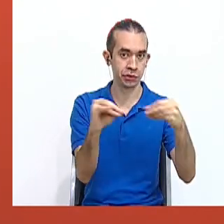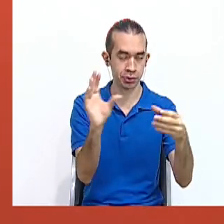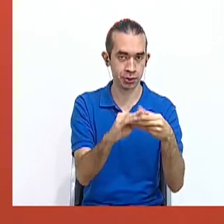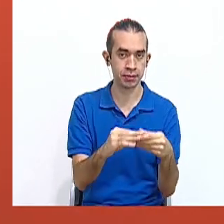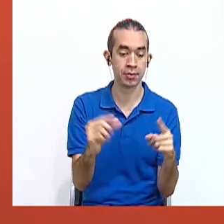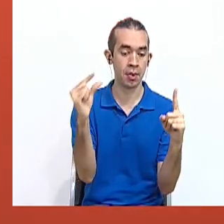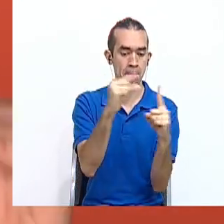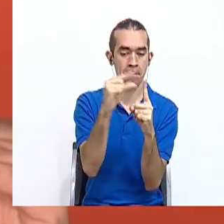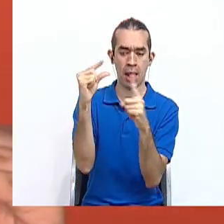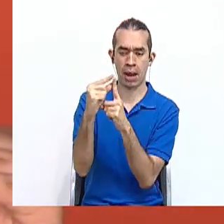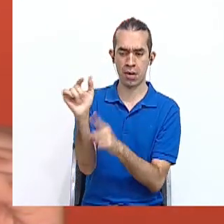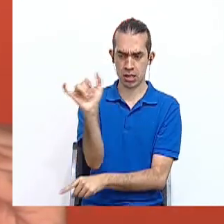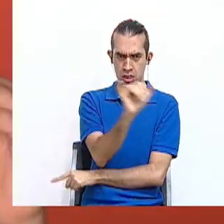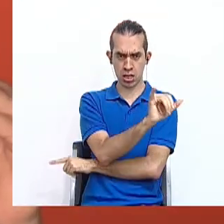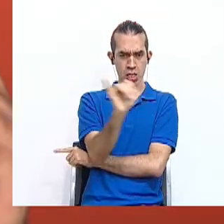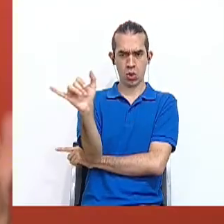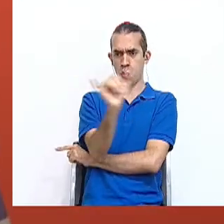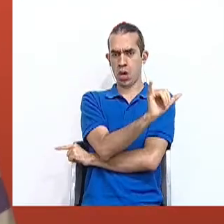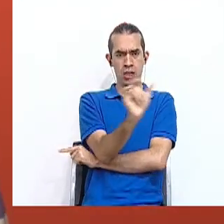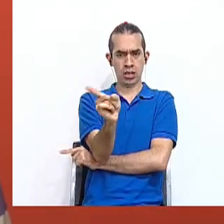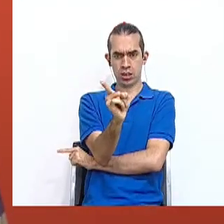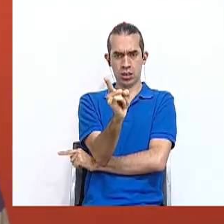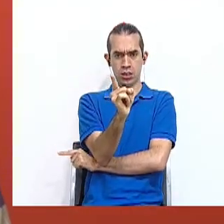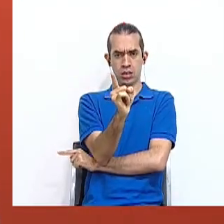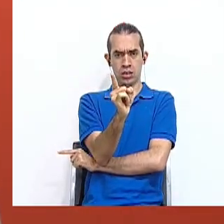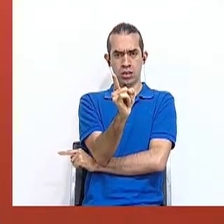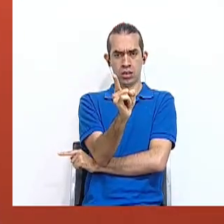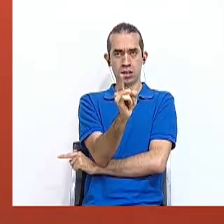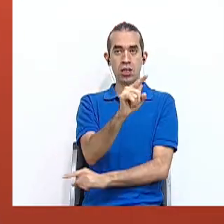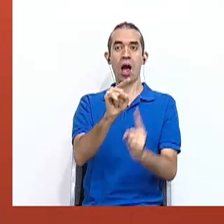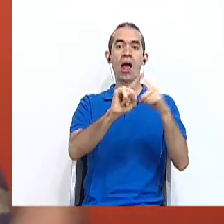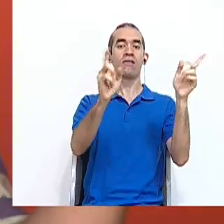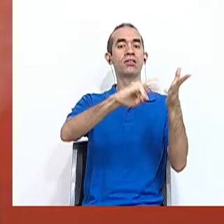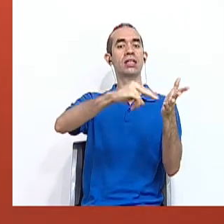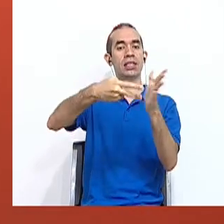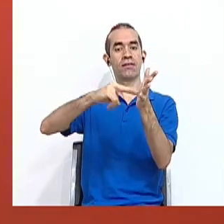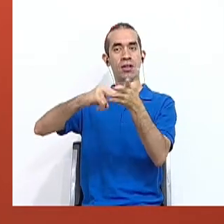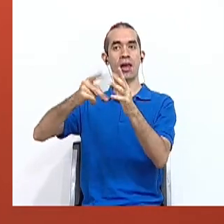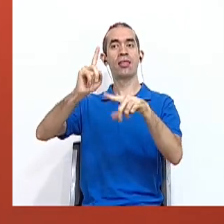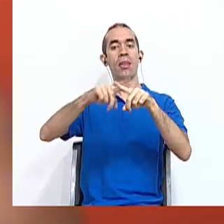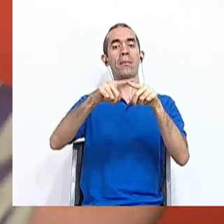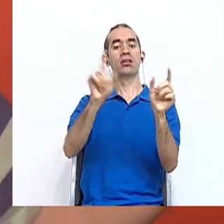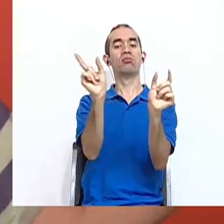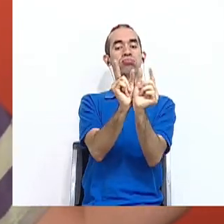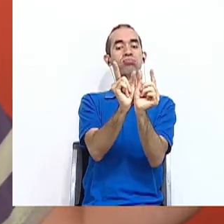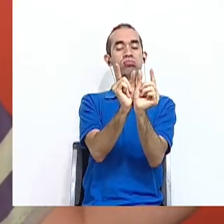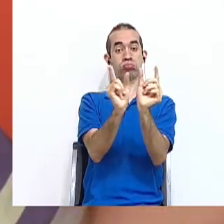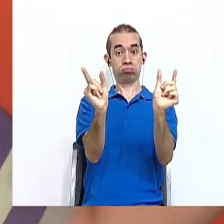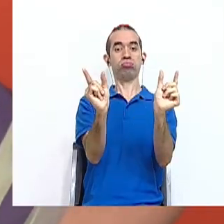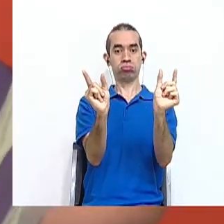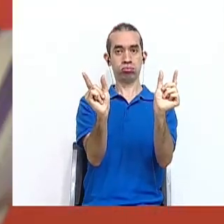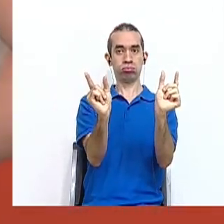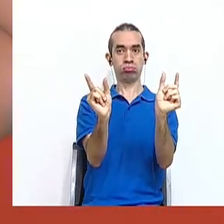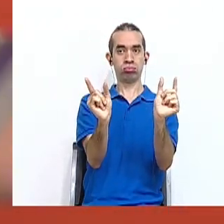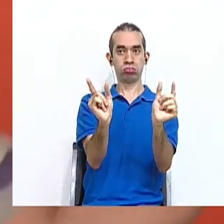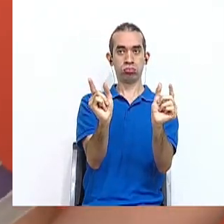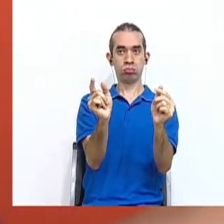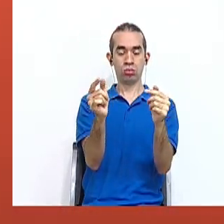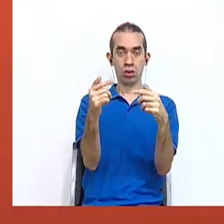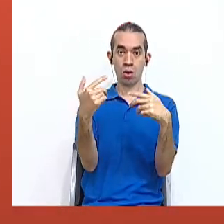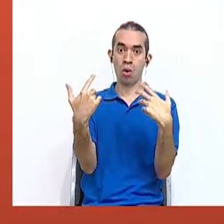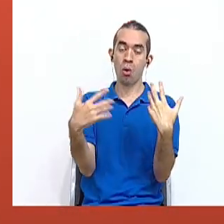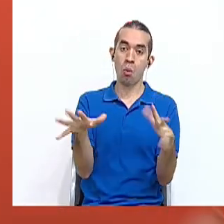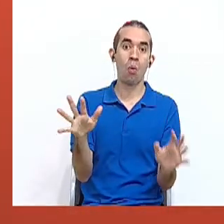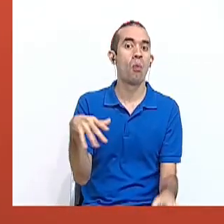palabras exactamente iguales, pero que pueden tener distintos significados con solo unirlas o separarlas. ¿No les parece